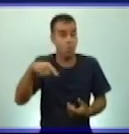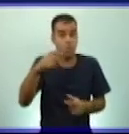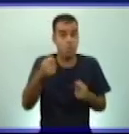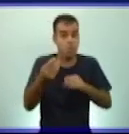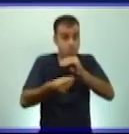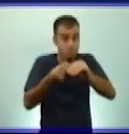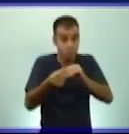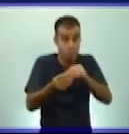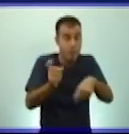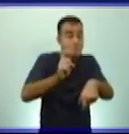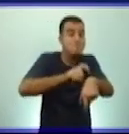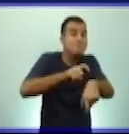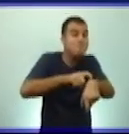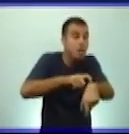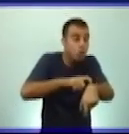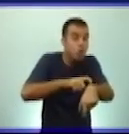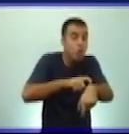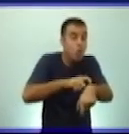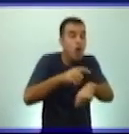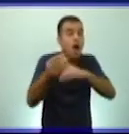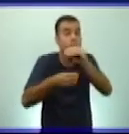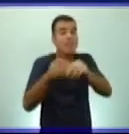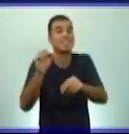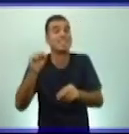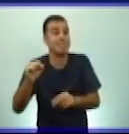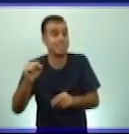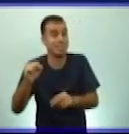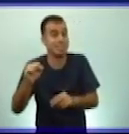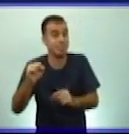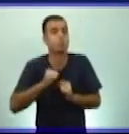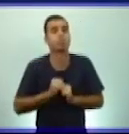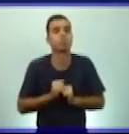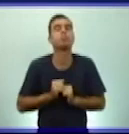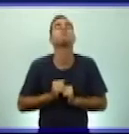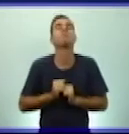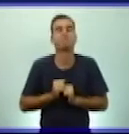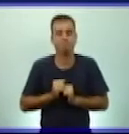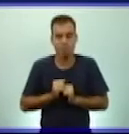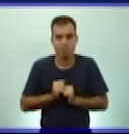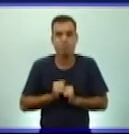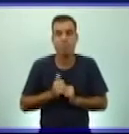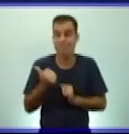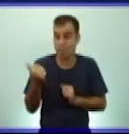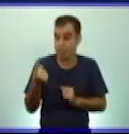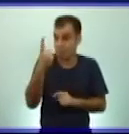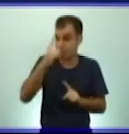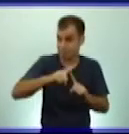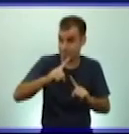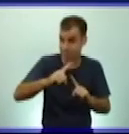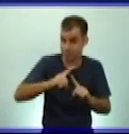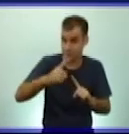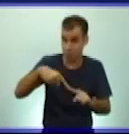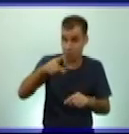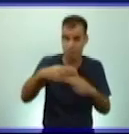de minutos a segundos. Esta sería la primera tarea.